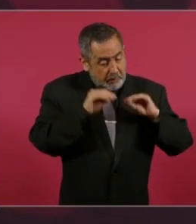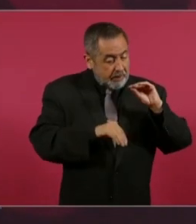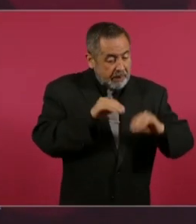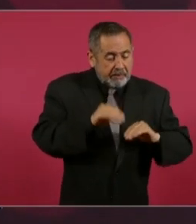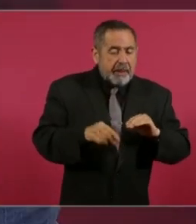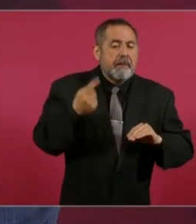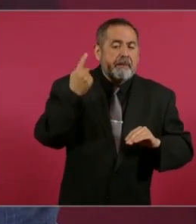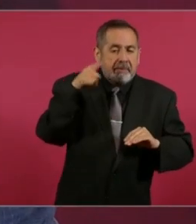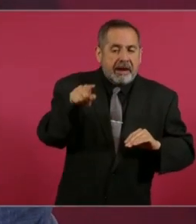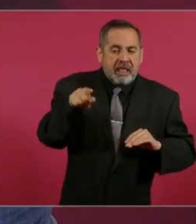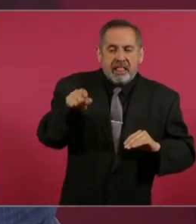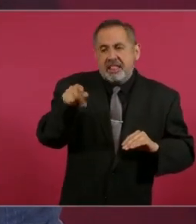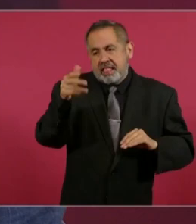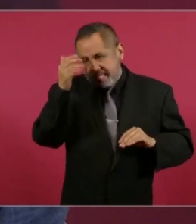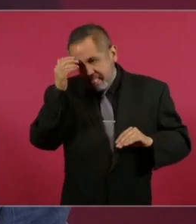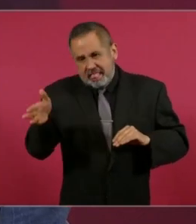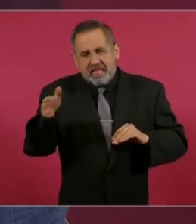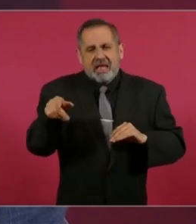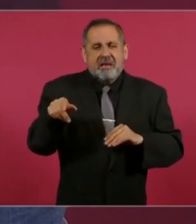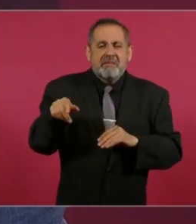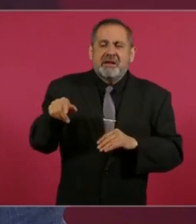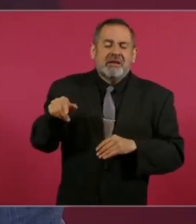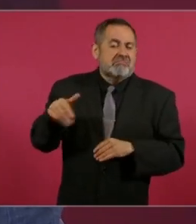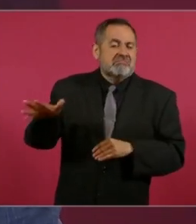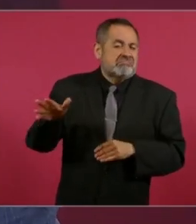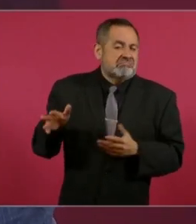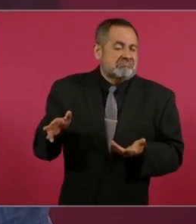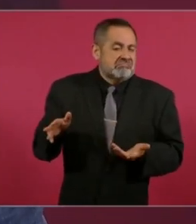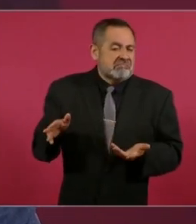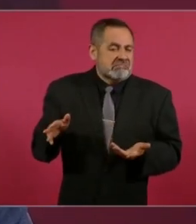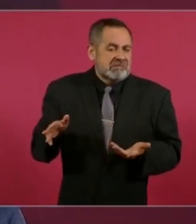fueron para